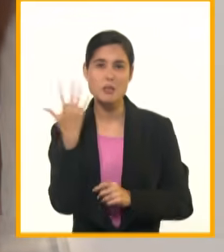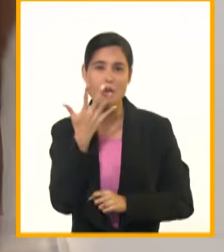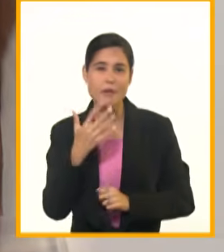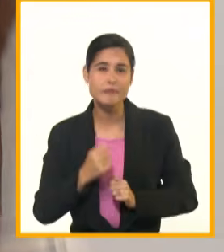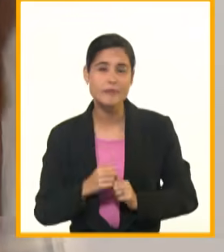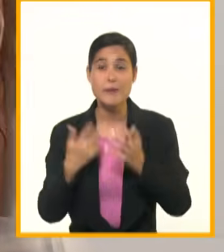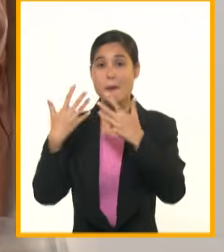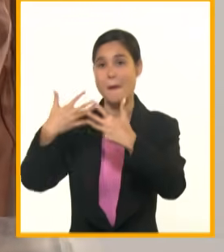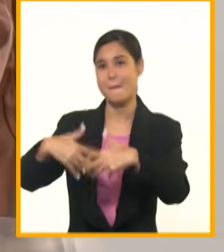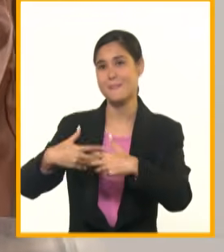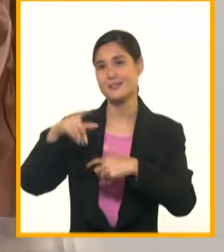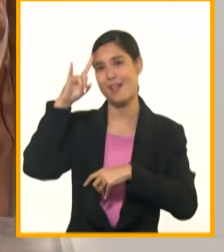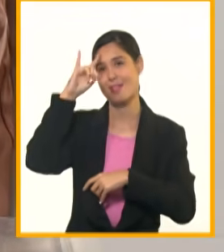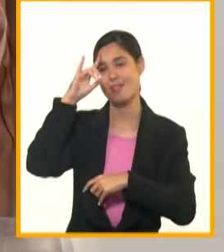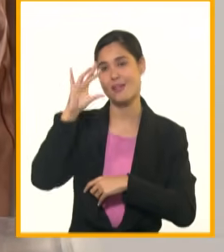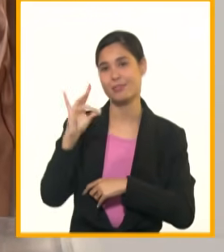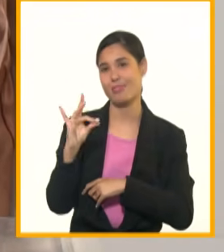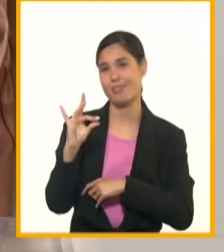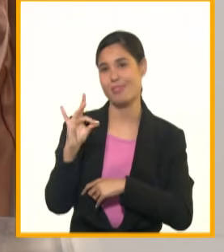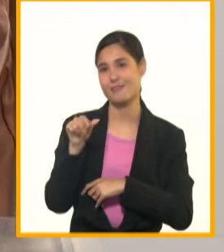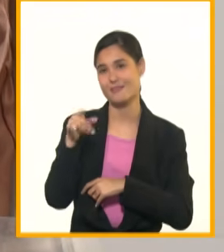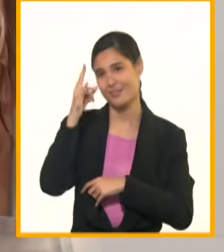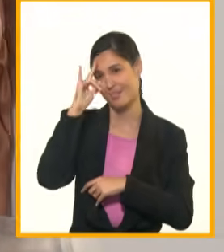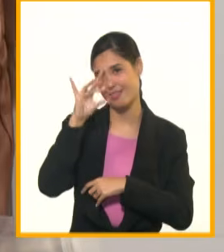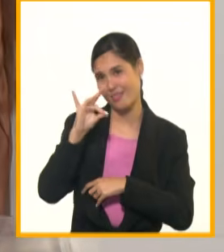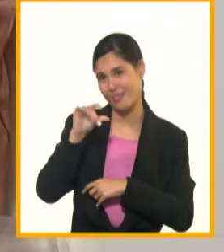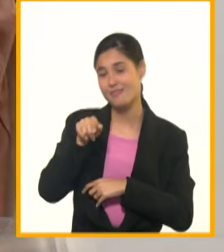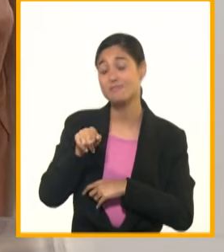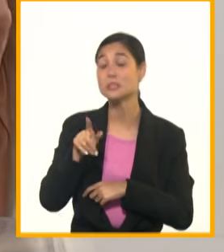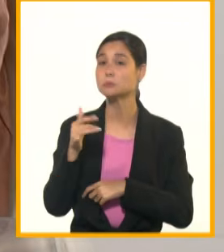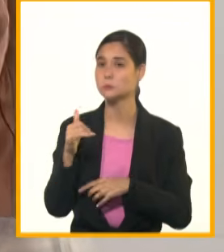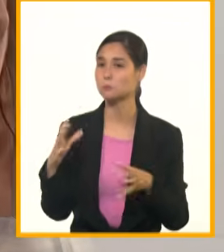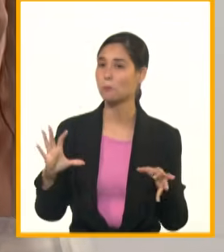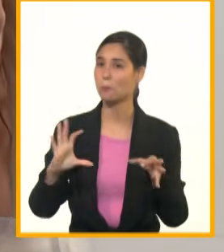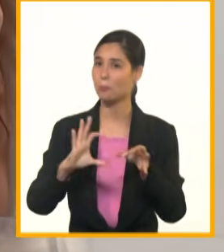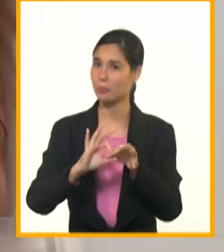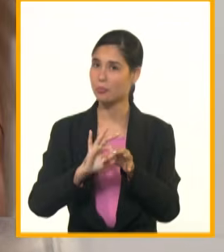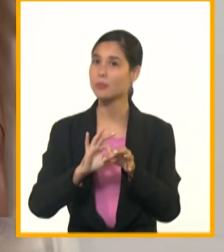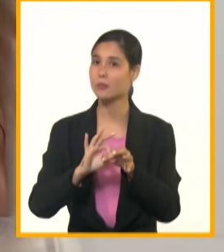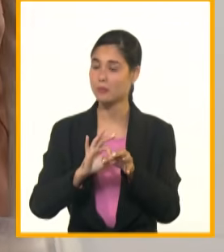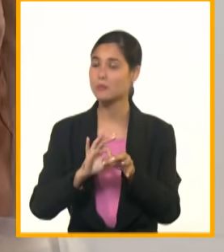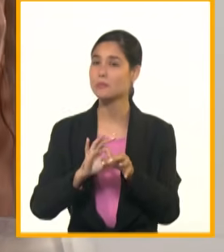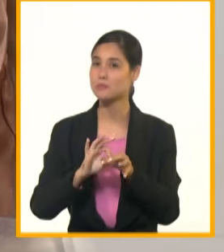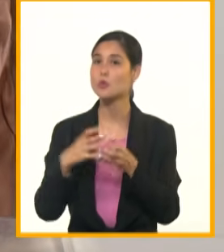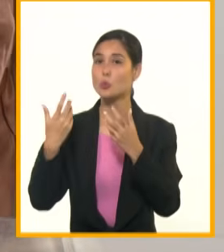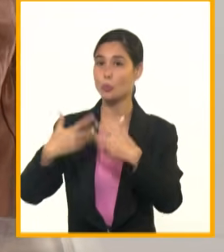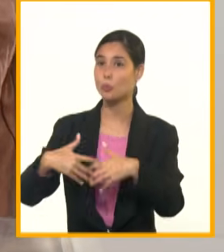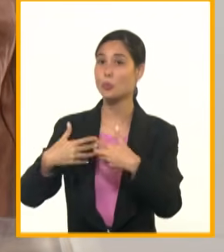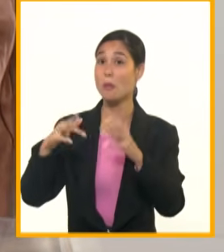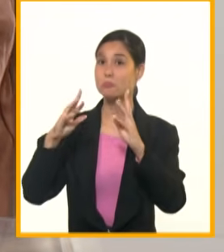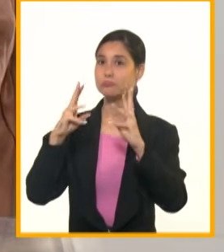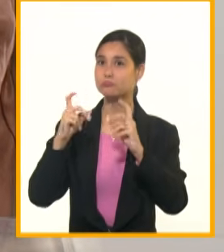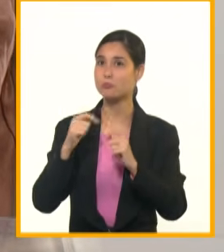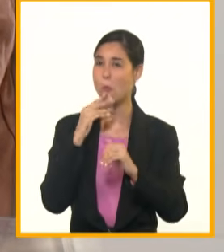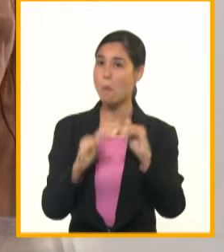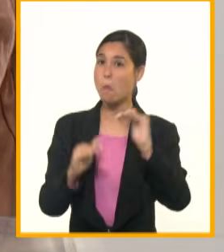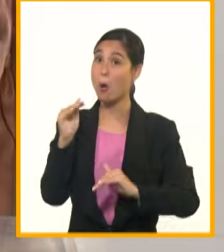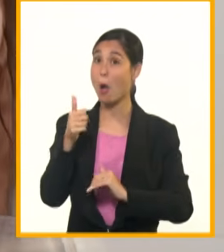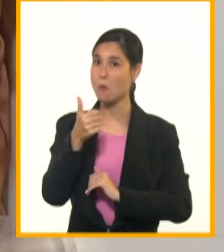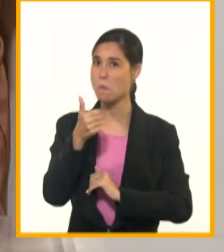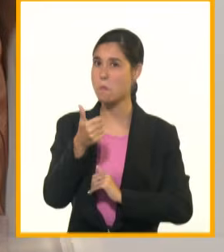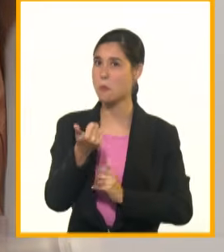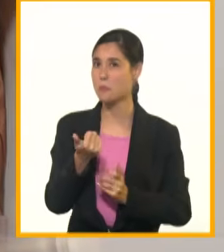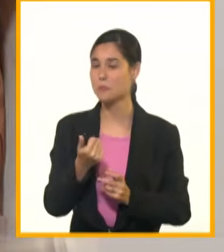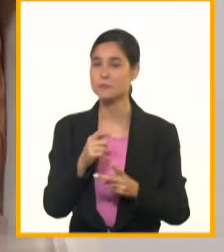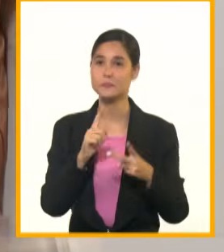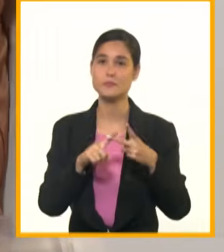basando en encadenamiento con actores económicos, además actores económicos con buen resultado, en la producción